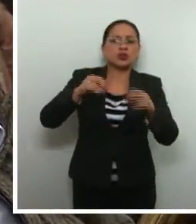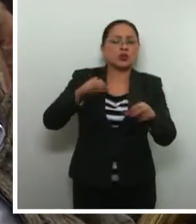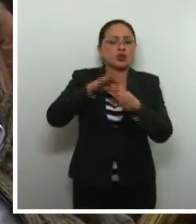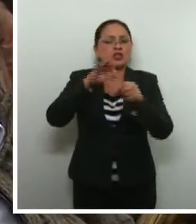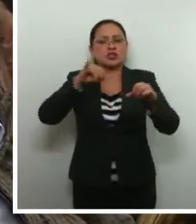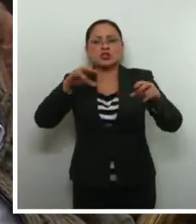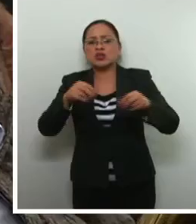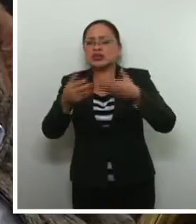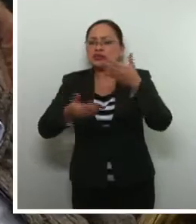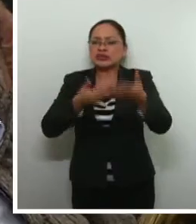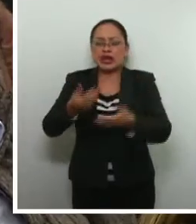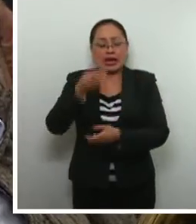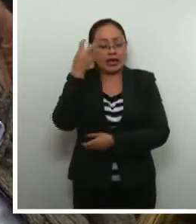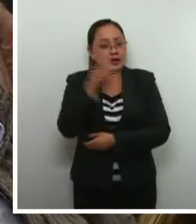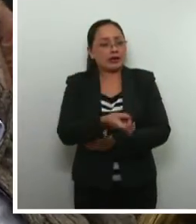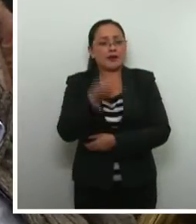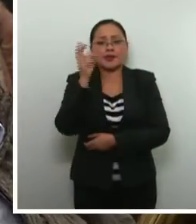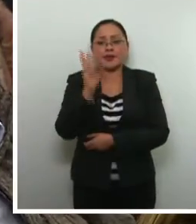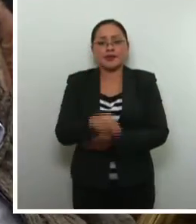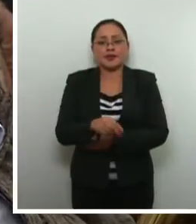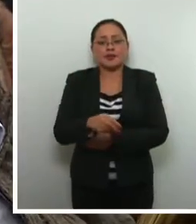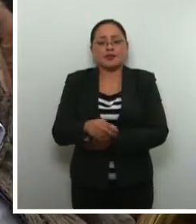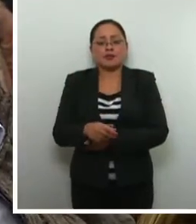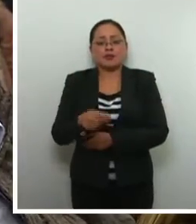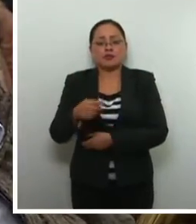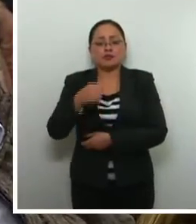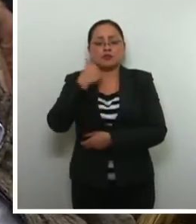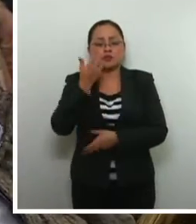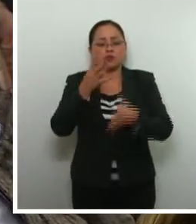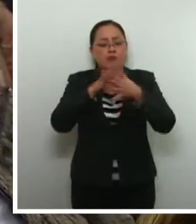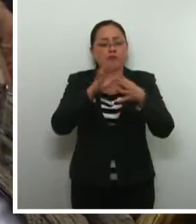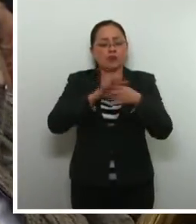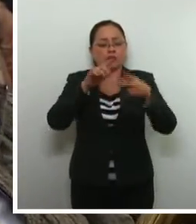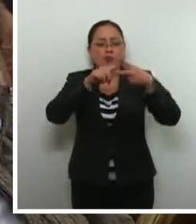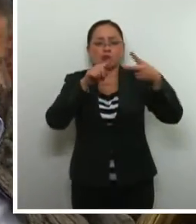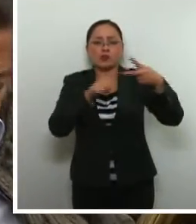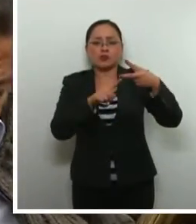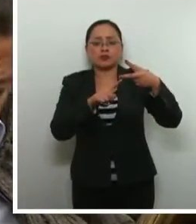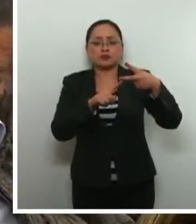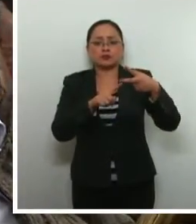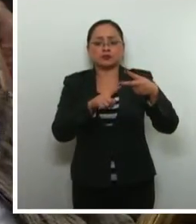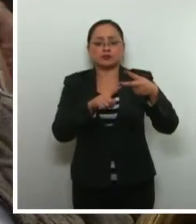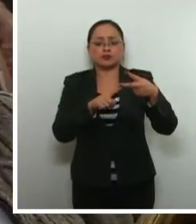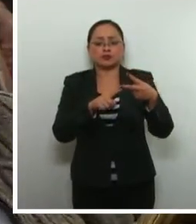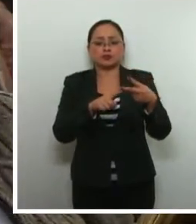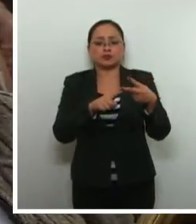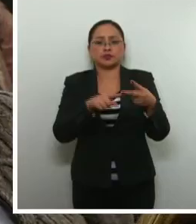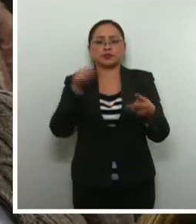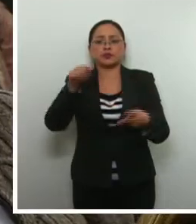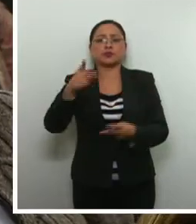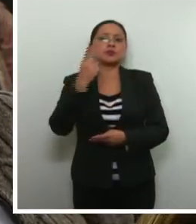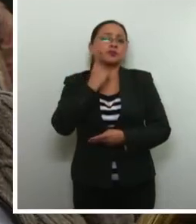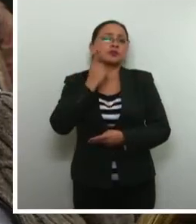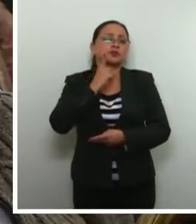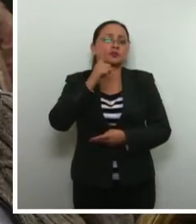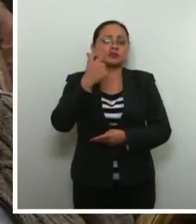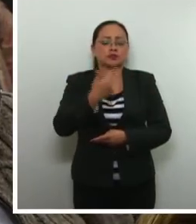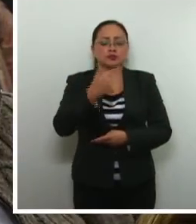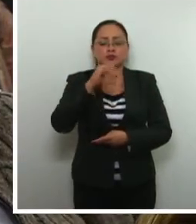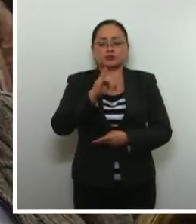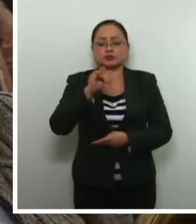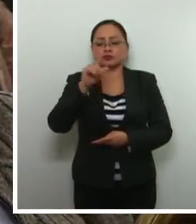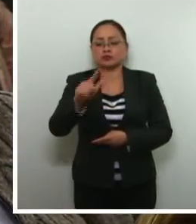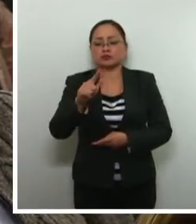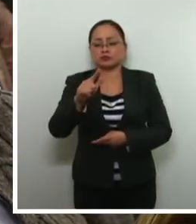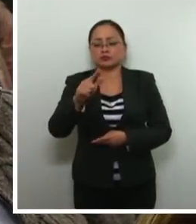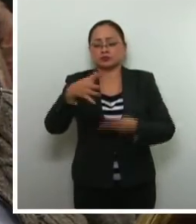no se pierden votaciones. Quiero señalar dos cosas. Una, lo que hizo el diputado Gil al introducir